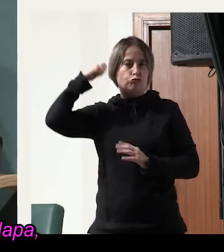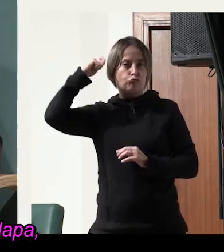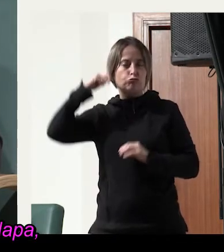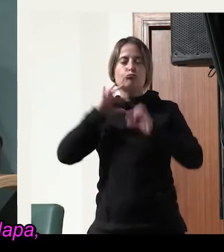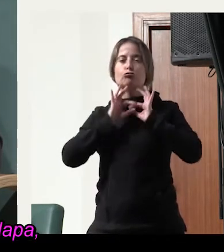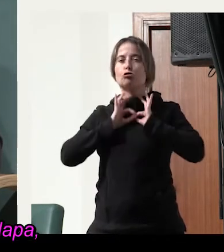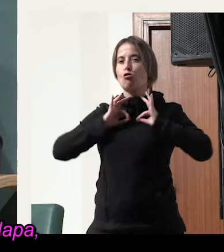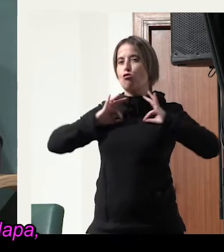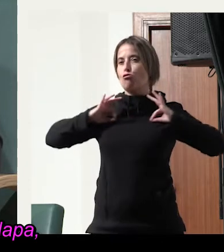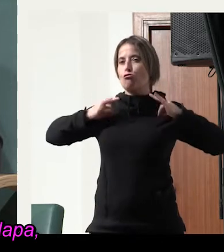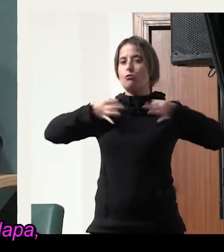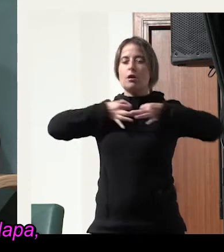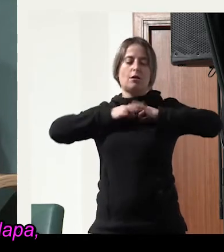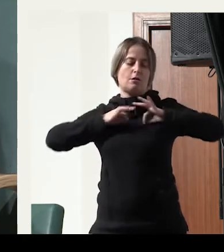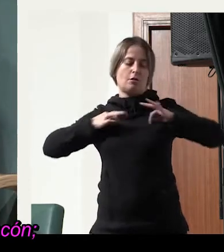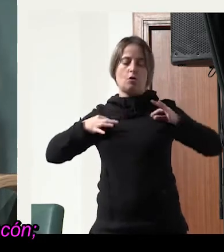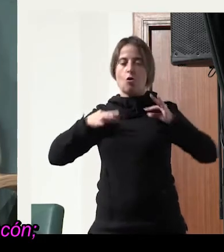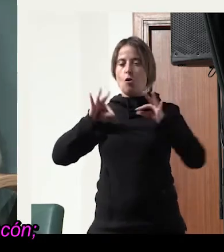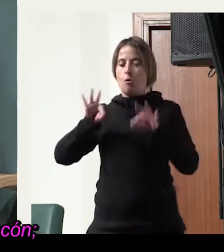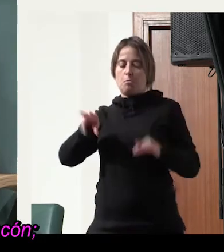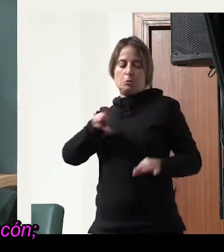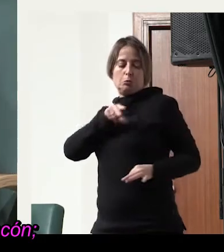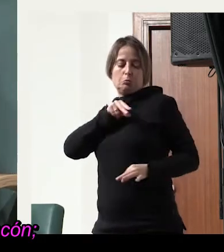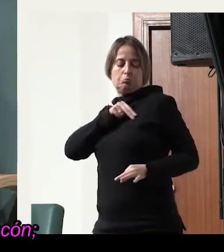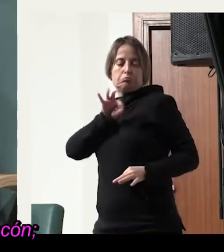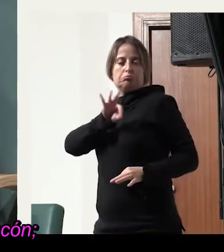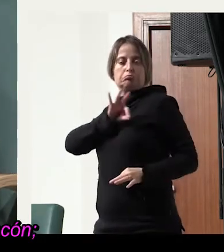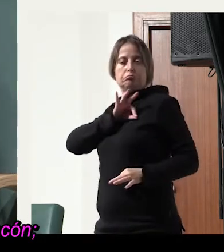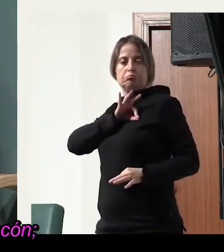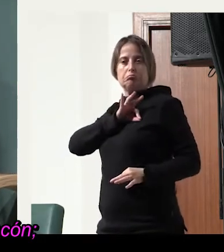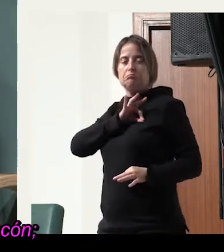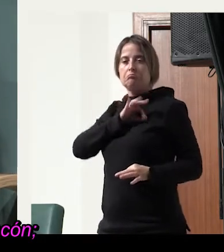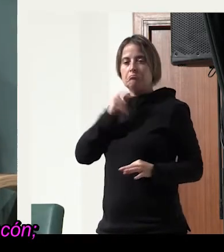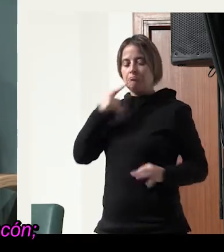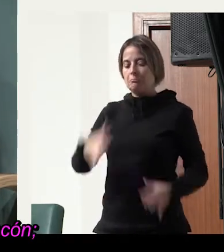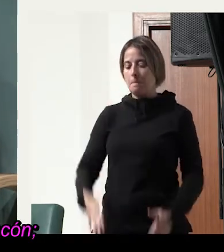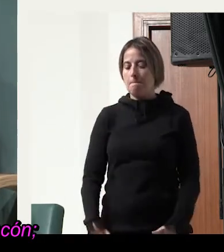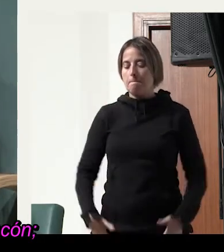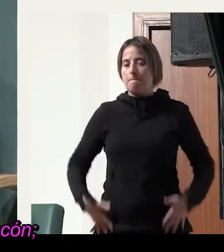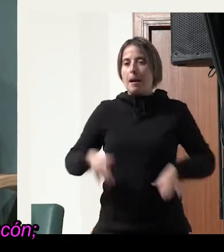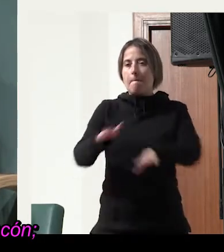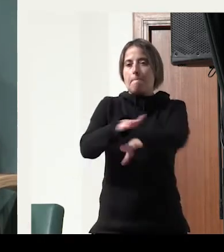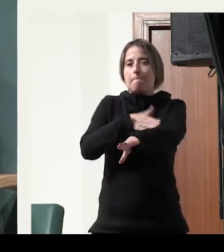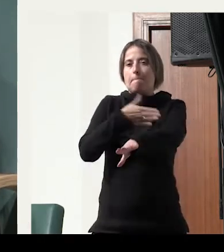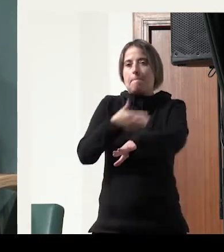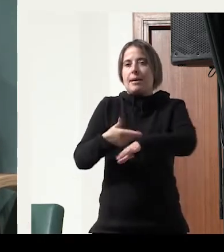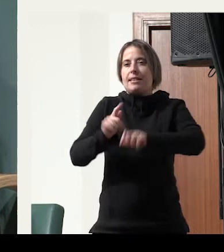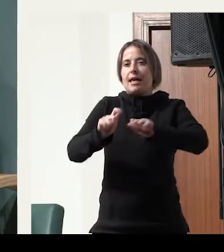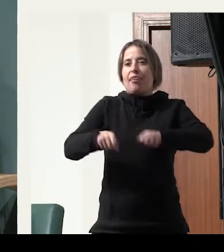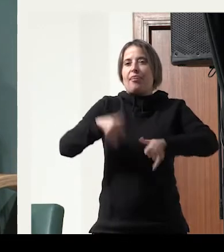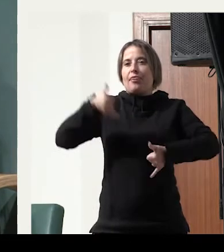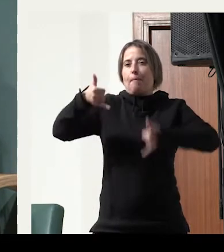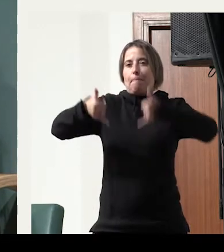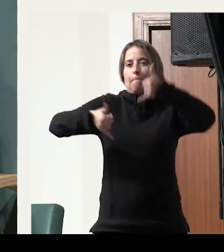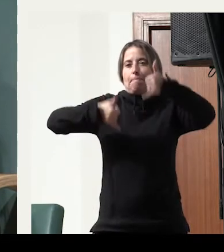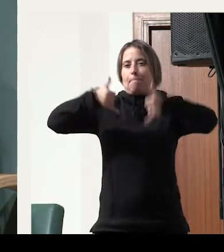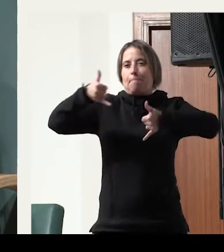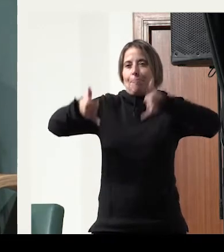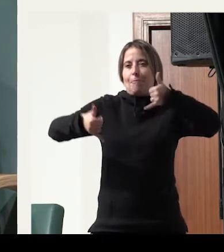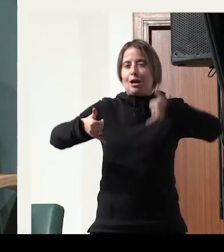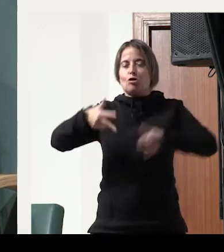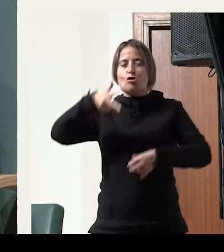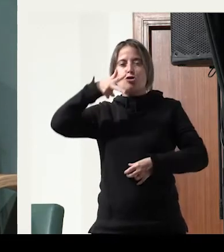perlas o alfiler en la solapa, medias de cristal, zapatos de tacón, más elegantes